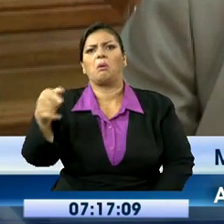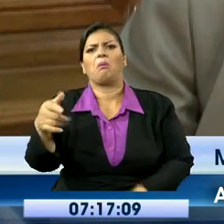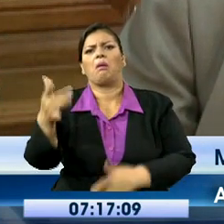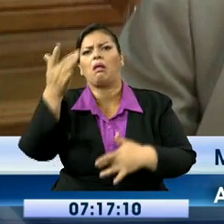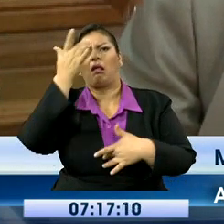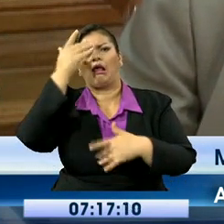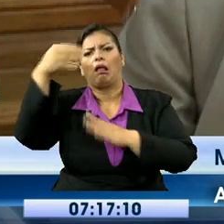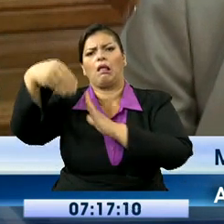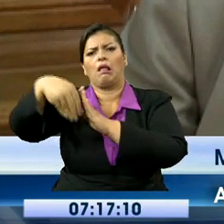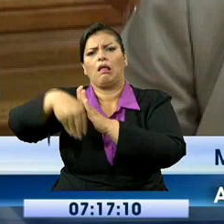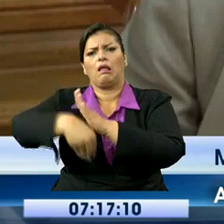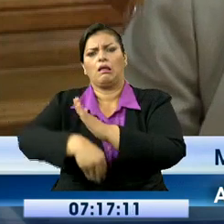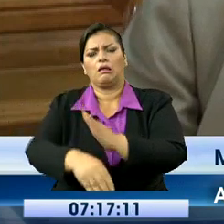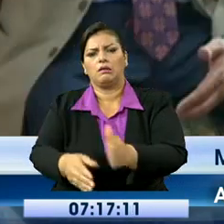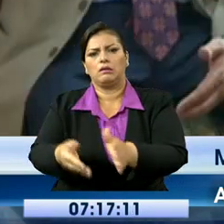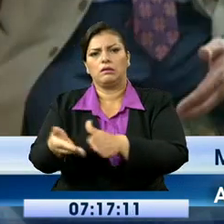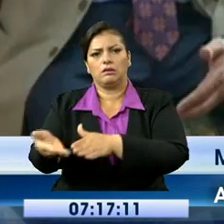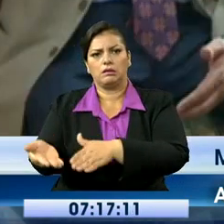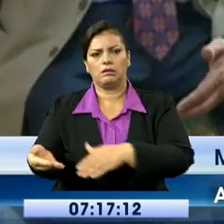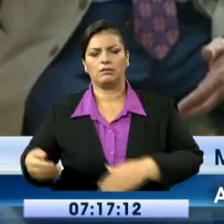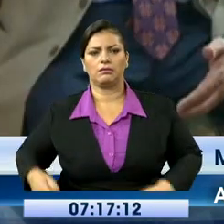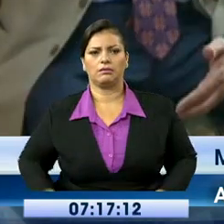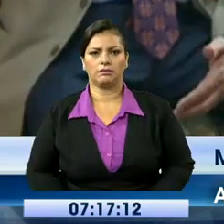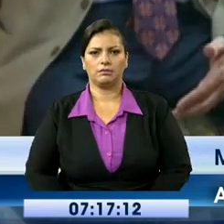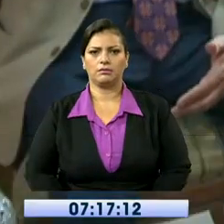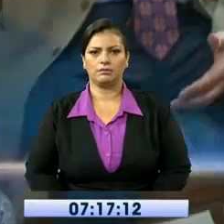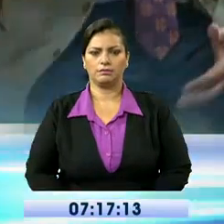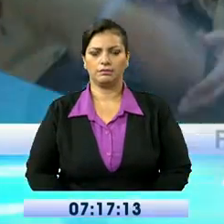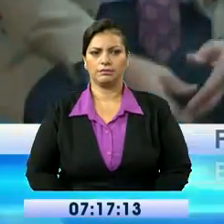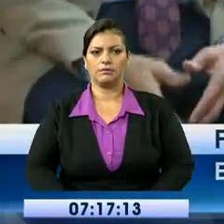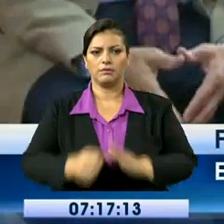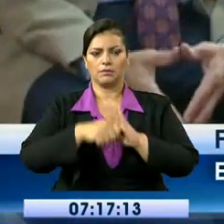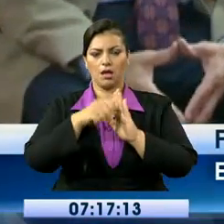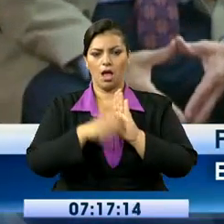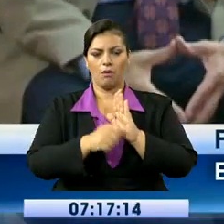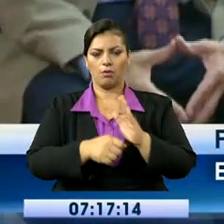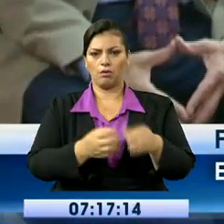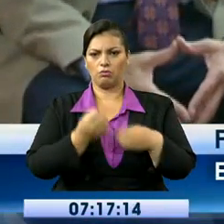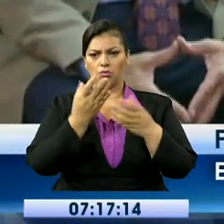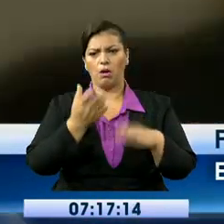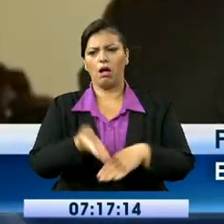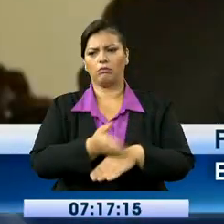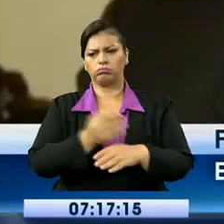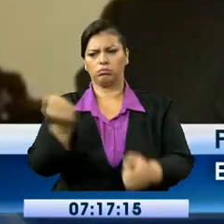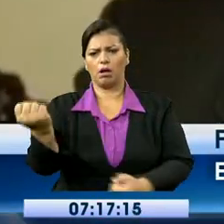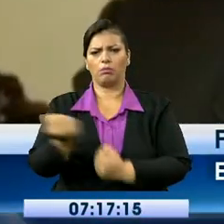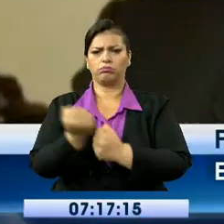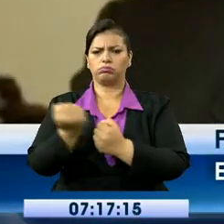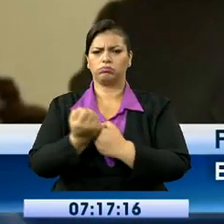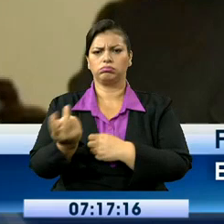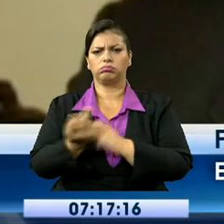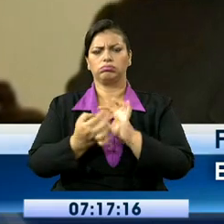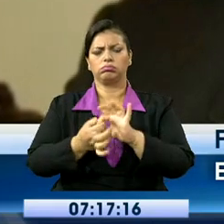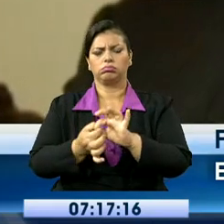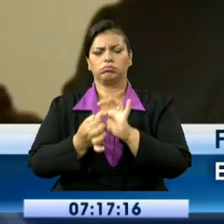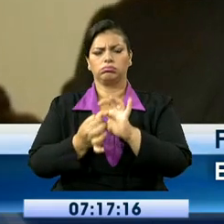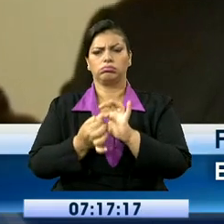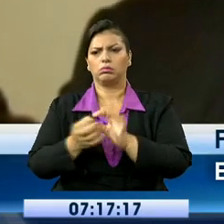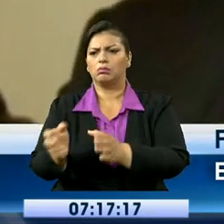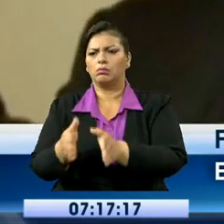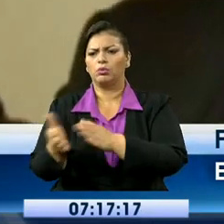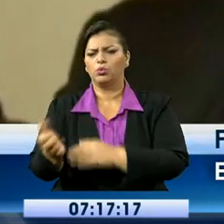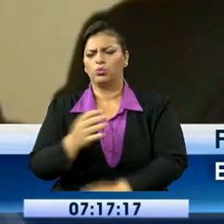Encontró la muerte en los Estados Unidos. Dueñas, quien dice que no solo fue abogado del exfuncionario, sino amigo, expresa que esta partida dolorosa días